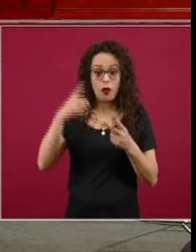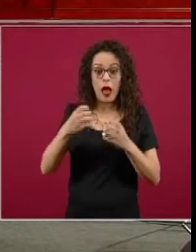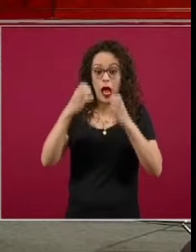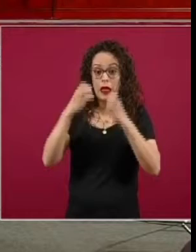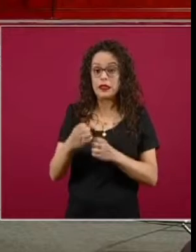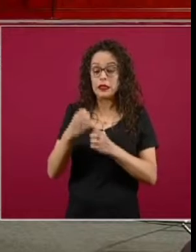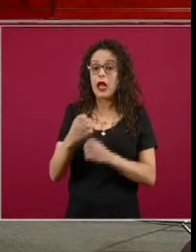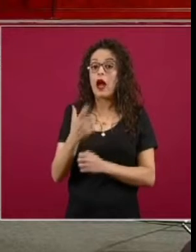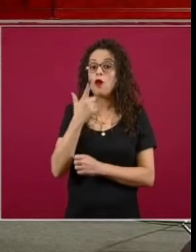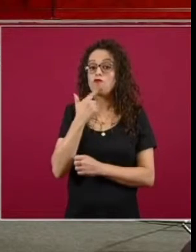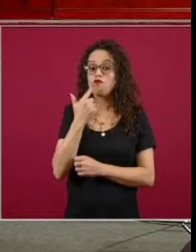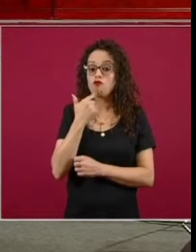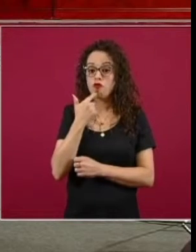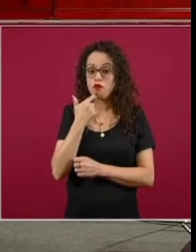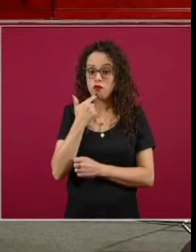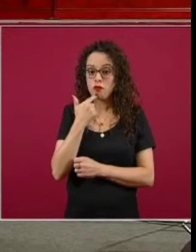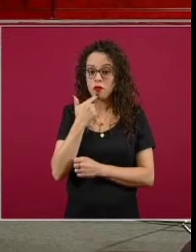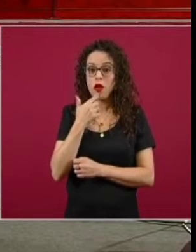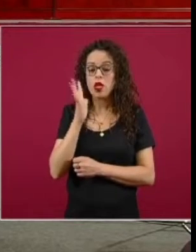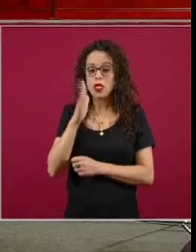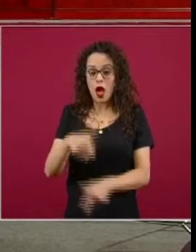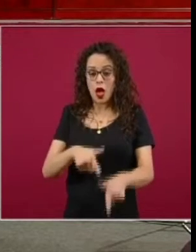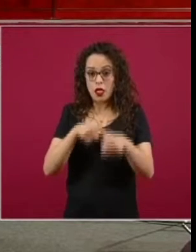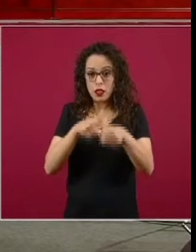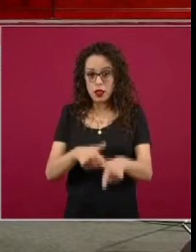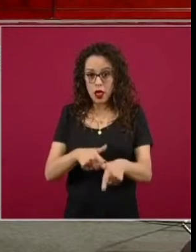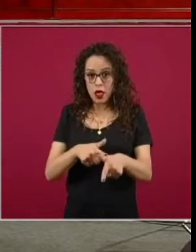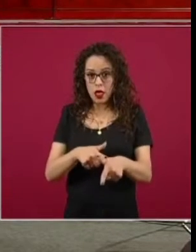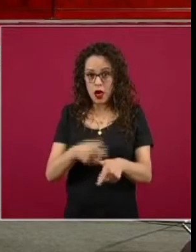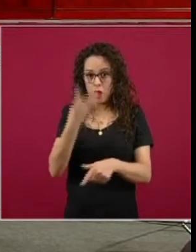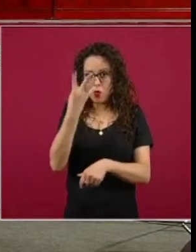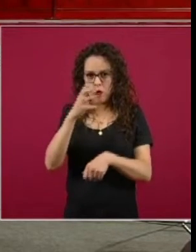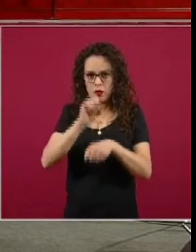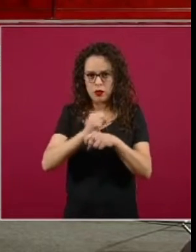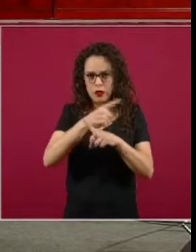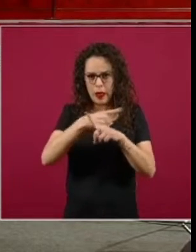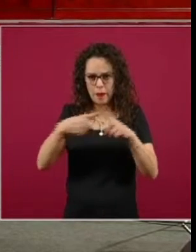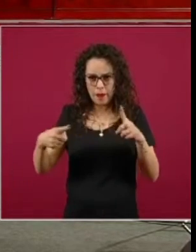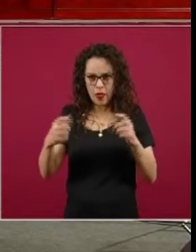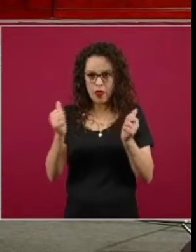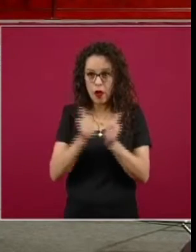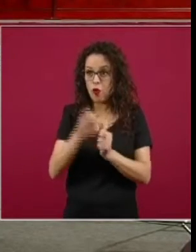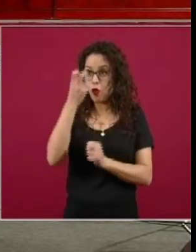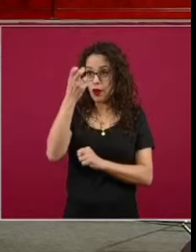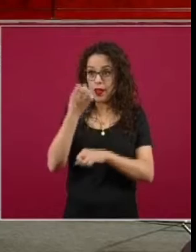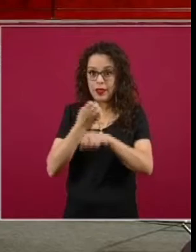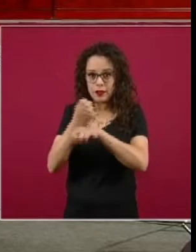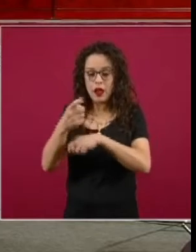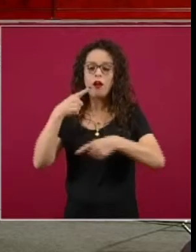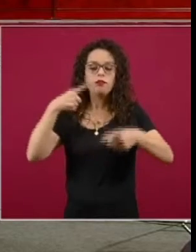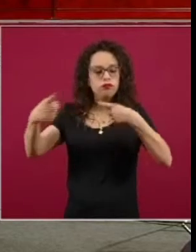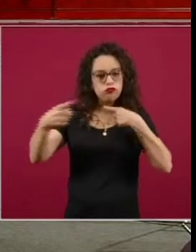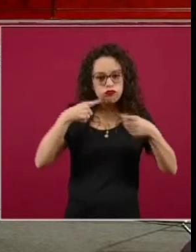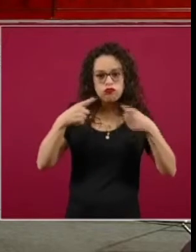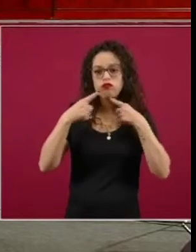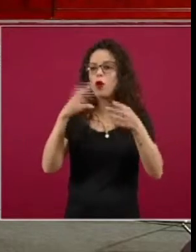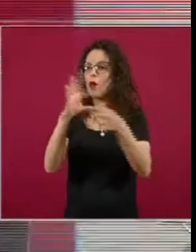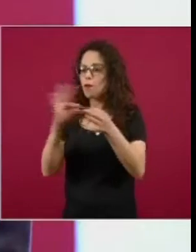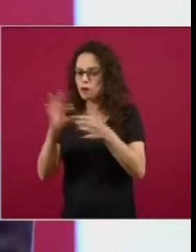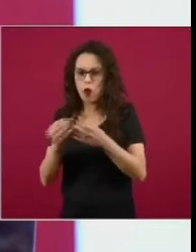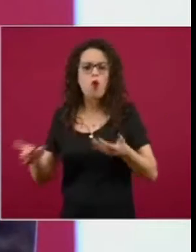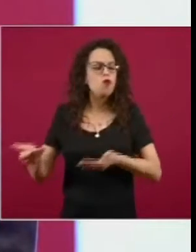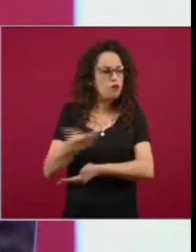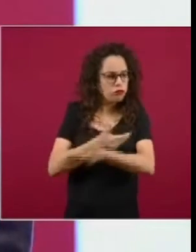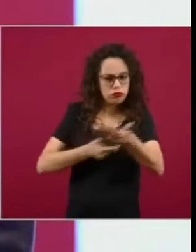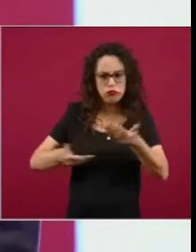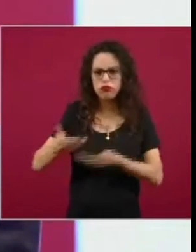semáforo. Y ahora llevamos 4 semanas y media trabajando con estos dos estados, cooperando con ellos están haciendo acciones, ya